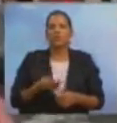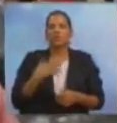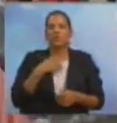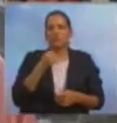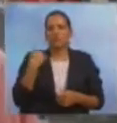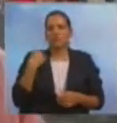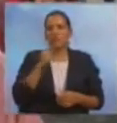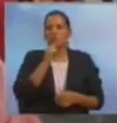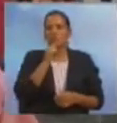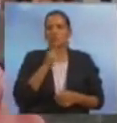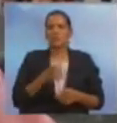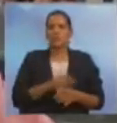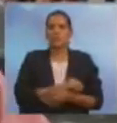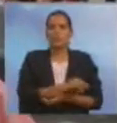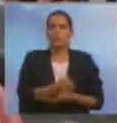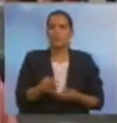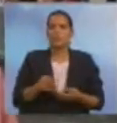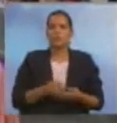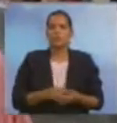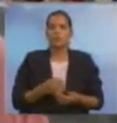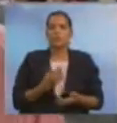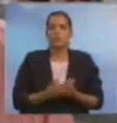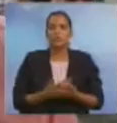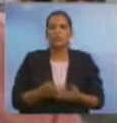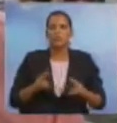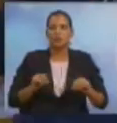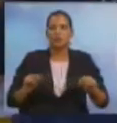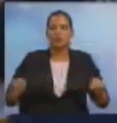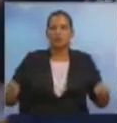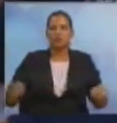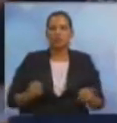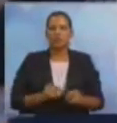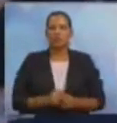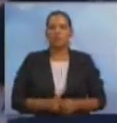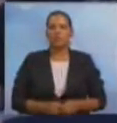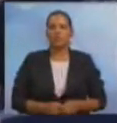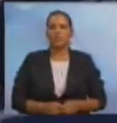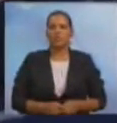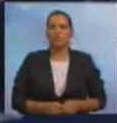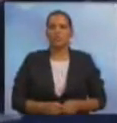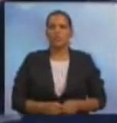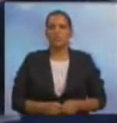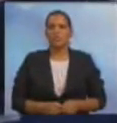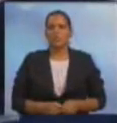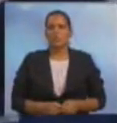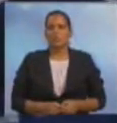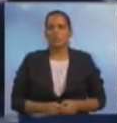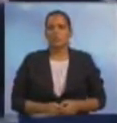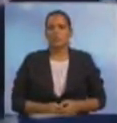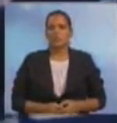agua, está con el lodo, porque son cosas impredecibles, cosas de la naturaleza. Luis Guerra, Telecosta.